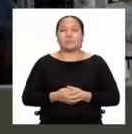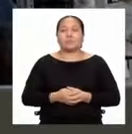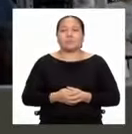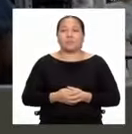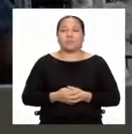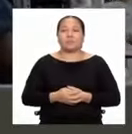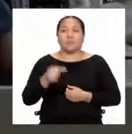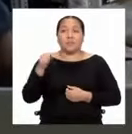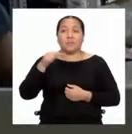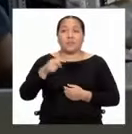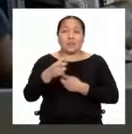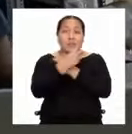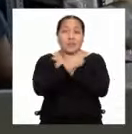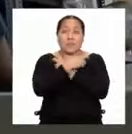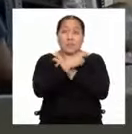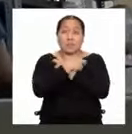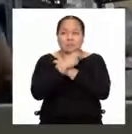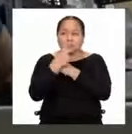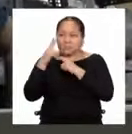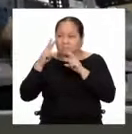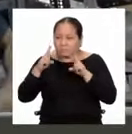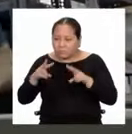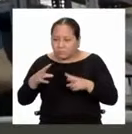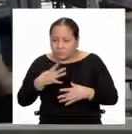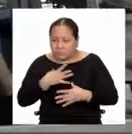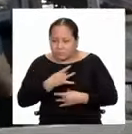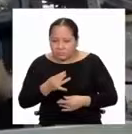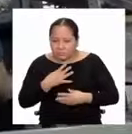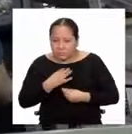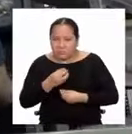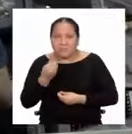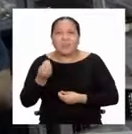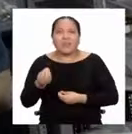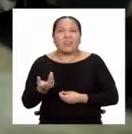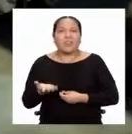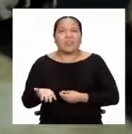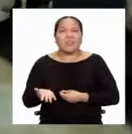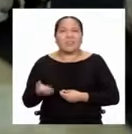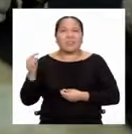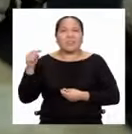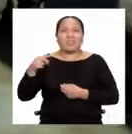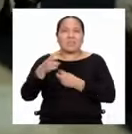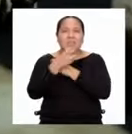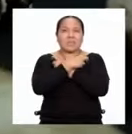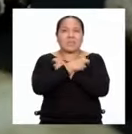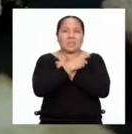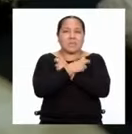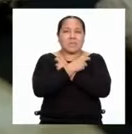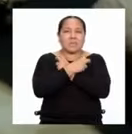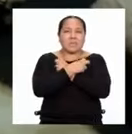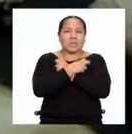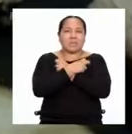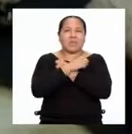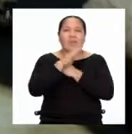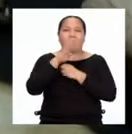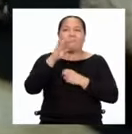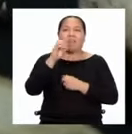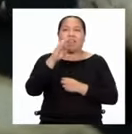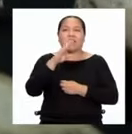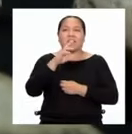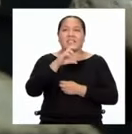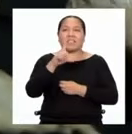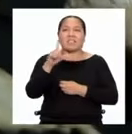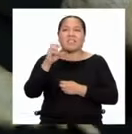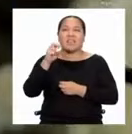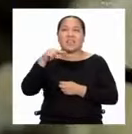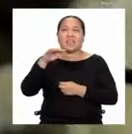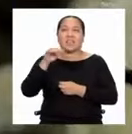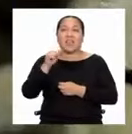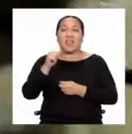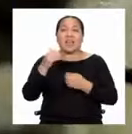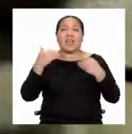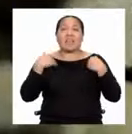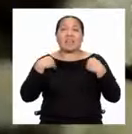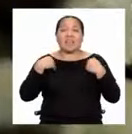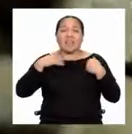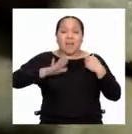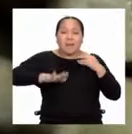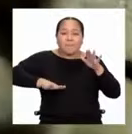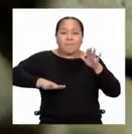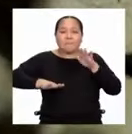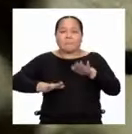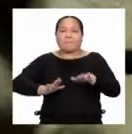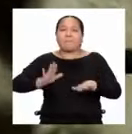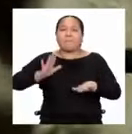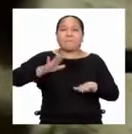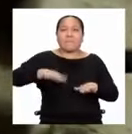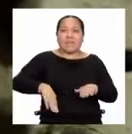Estos son los huesos que más interés me han generado porque son los huesos de una ballena con patas. Y lo más increíble